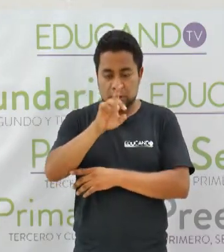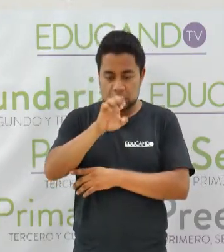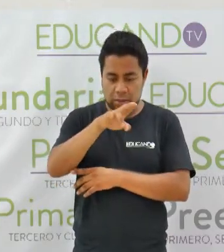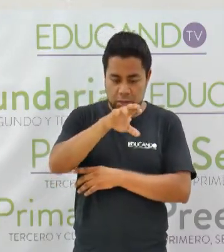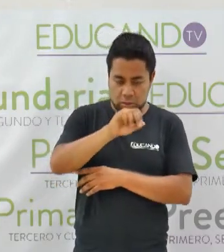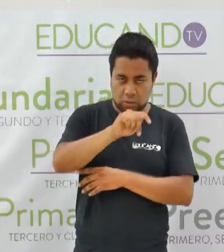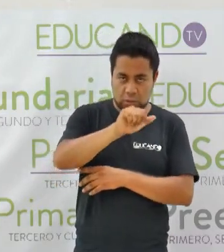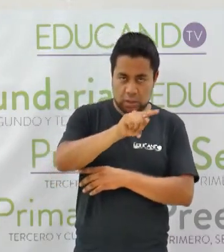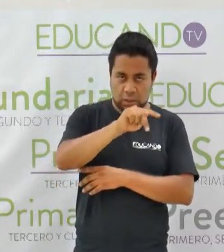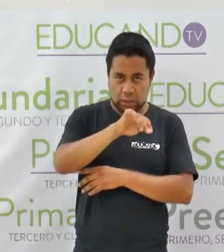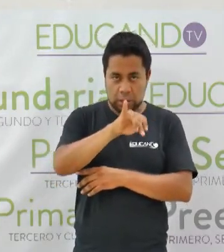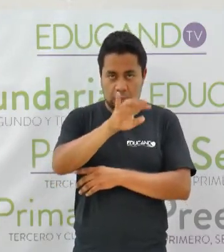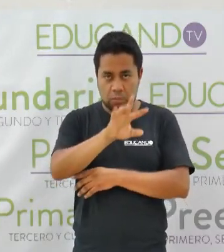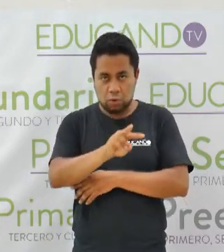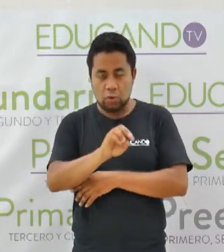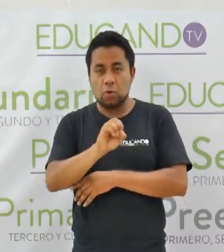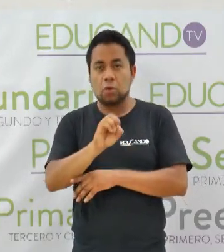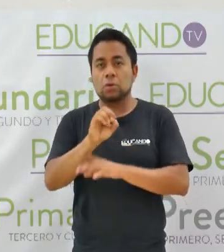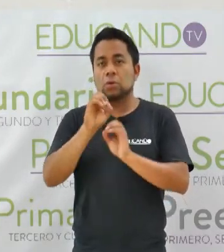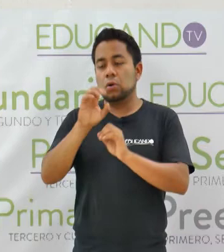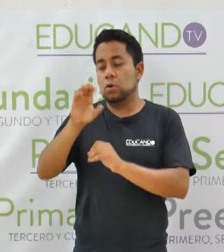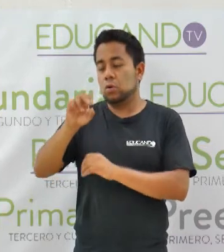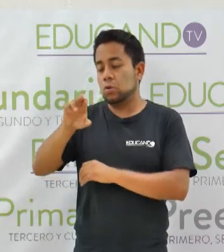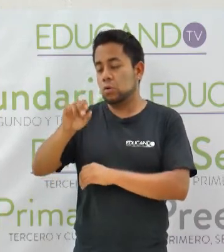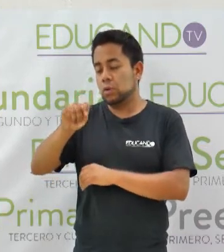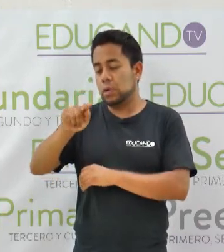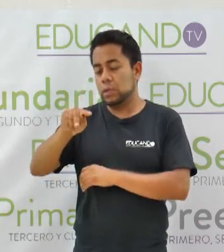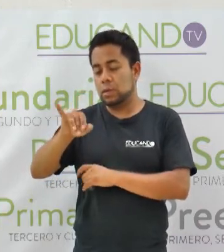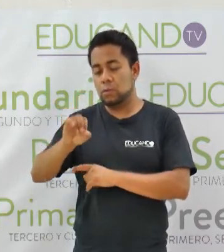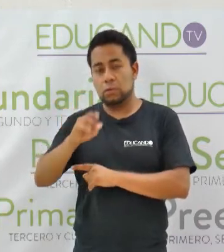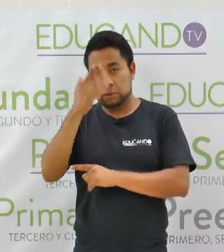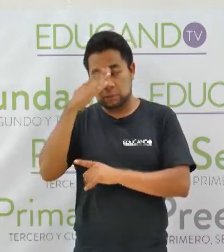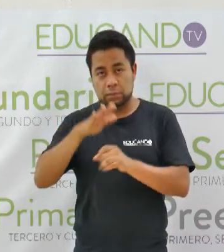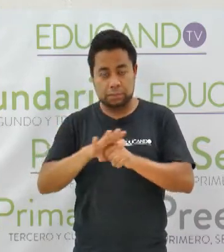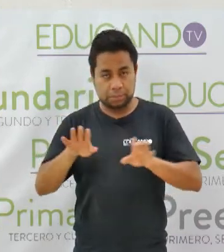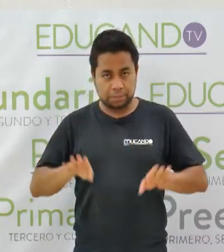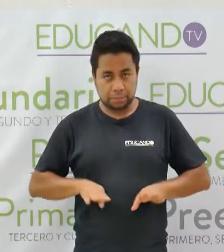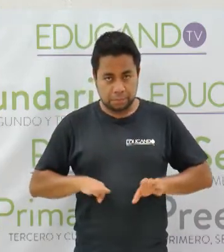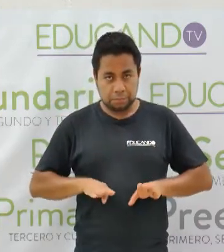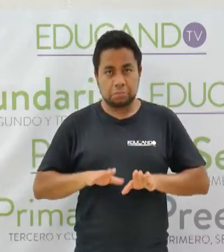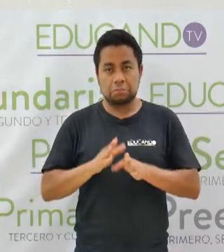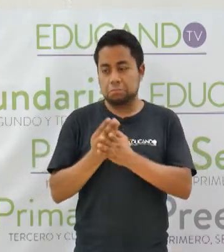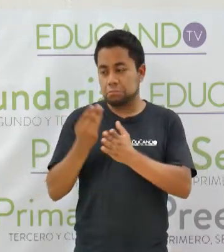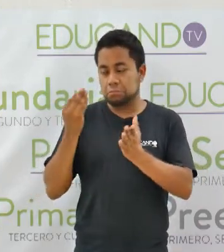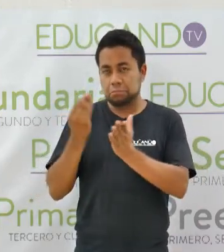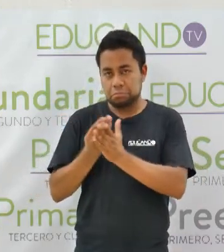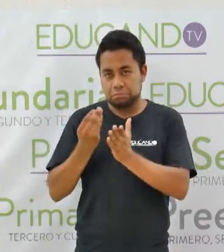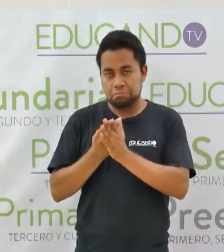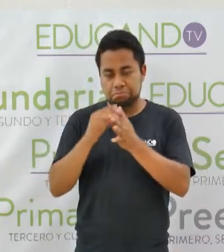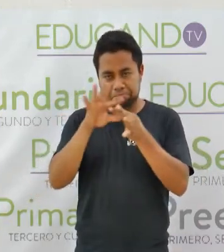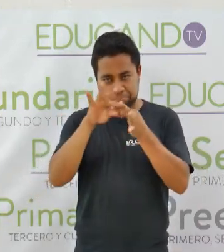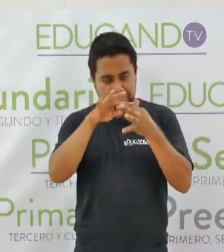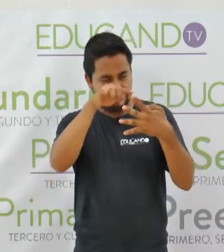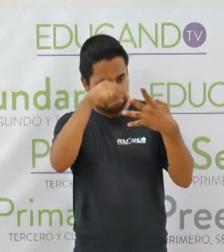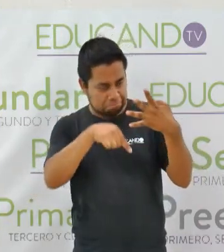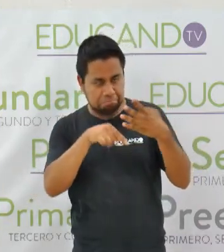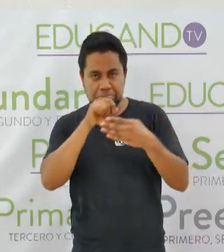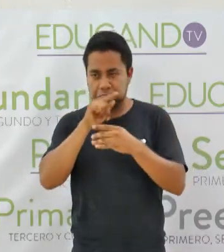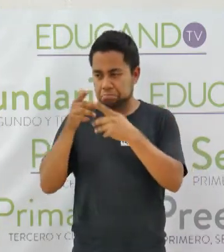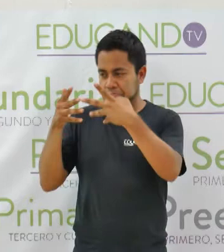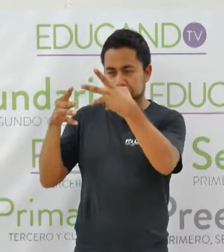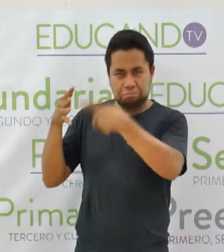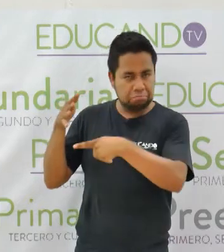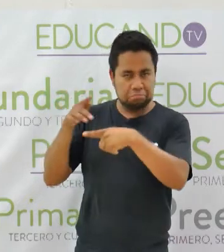lenguaje denotativo y el lenguaje connotativo. Ya reconocimos algunas características que en las sesiones anteriores hemos dicho y también